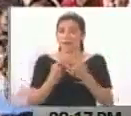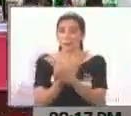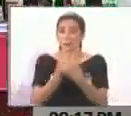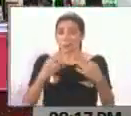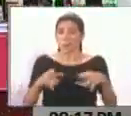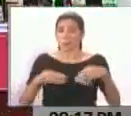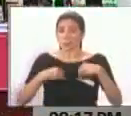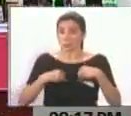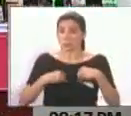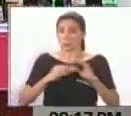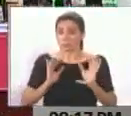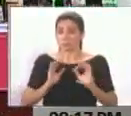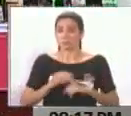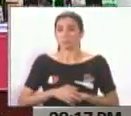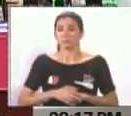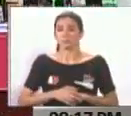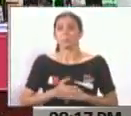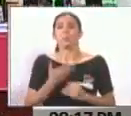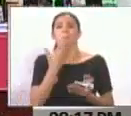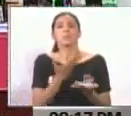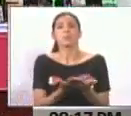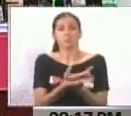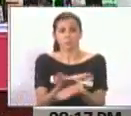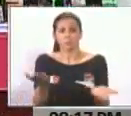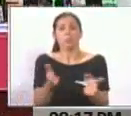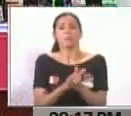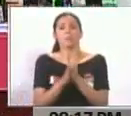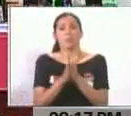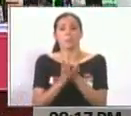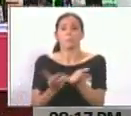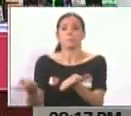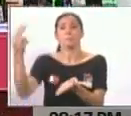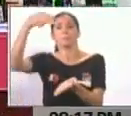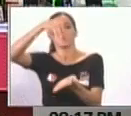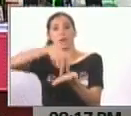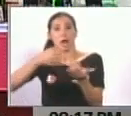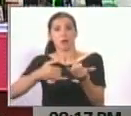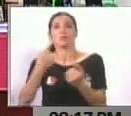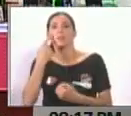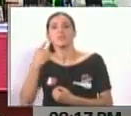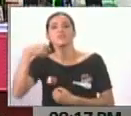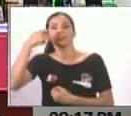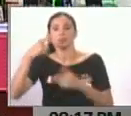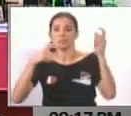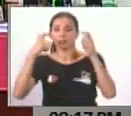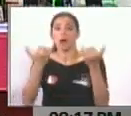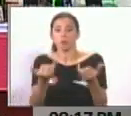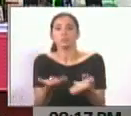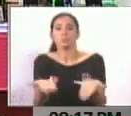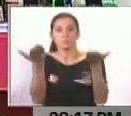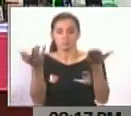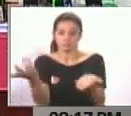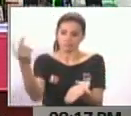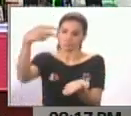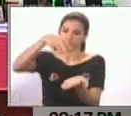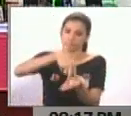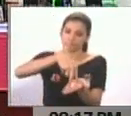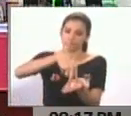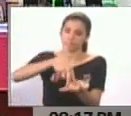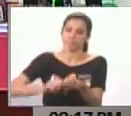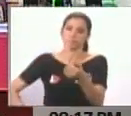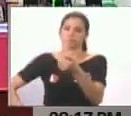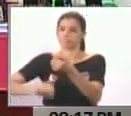Yo voy a pedirle a todos que nos pongamos de pie en este video del comandante Chávez y acompañemos a Hugo Chávez.